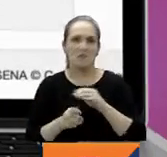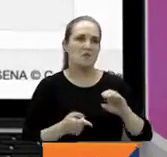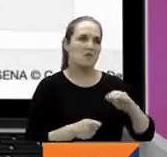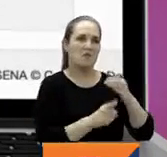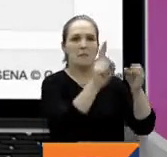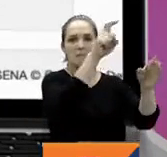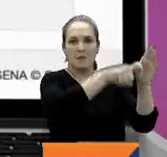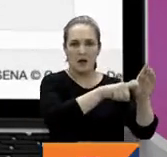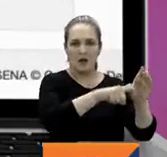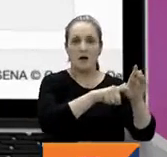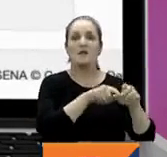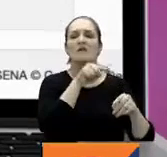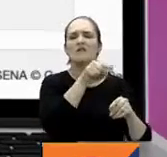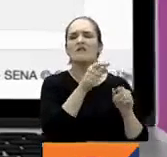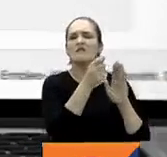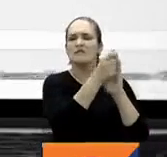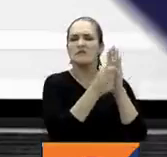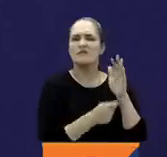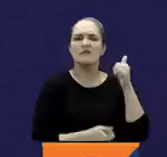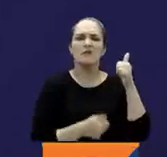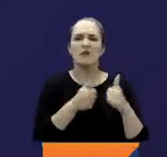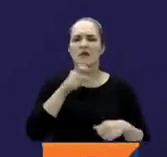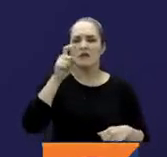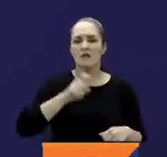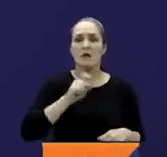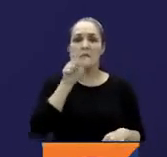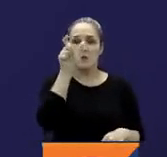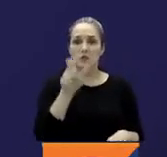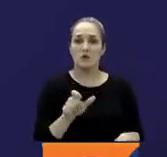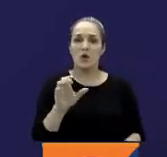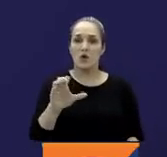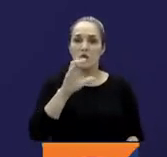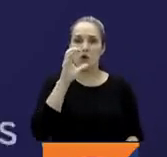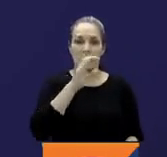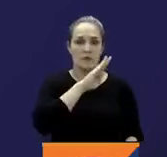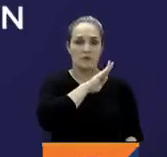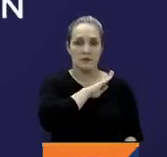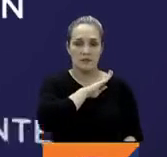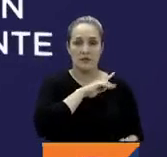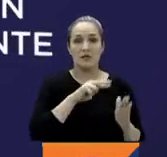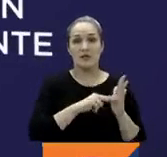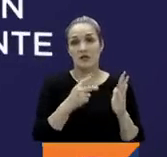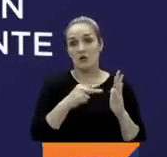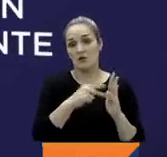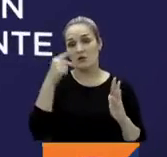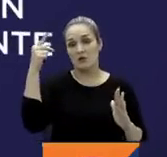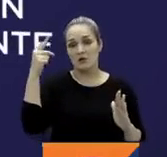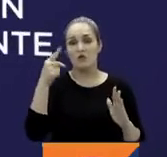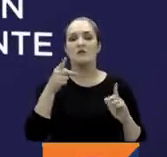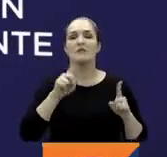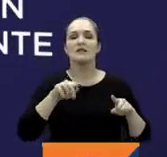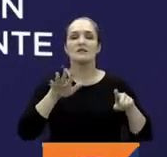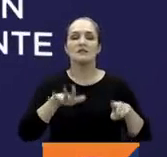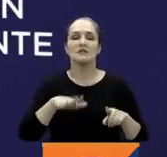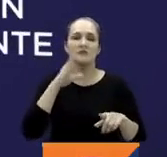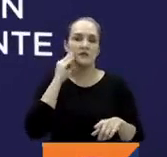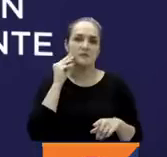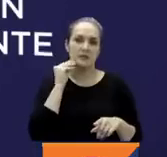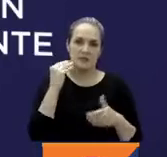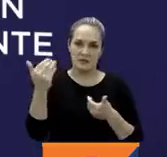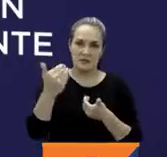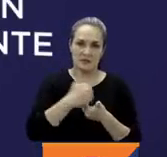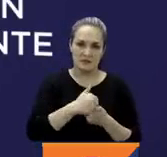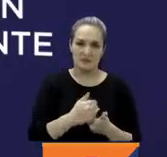ingresar le aparecerán las generalidades y requisitos como ser colombiano, ser bachiller, técnico o tecnólogo y tener mínimo 6 meses de